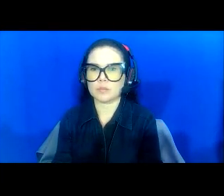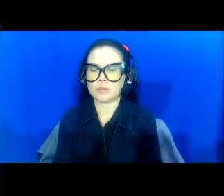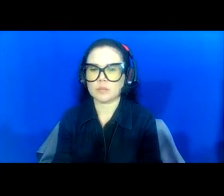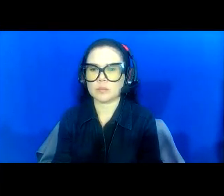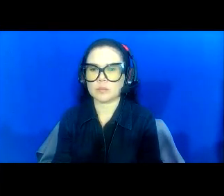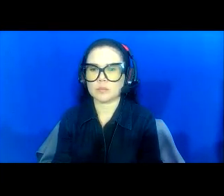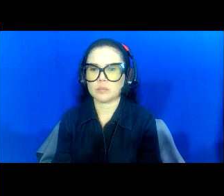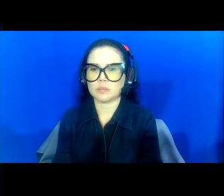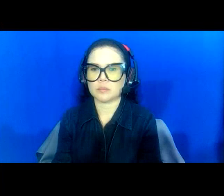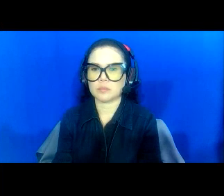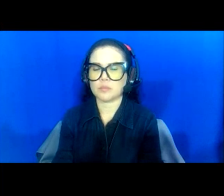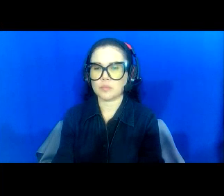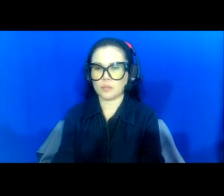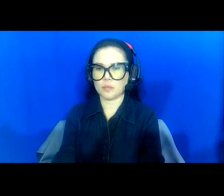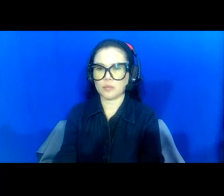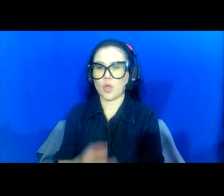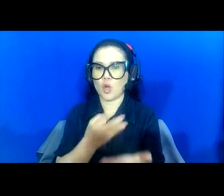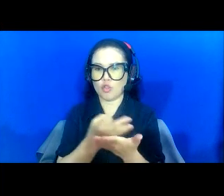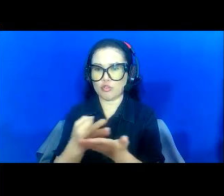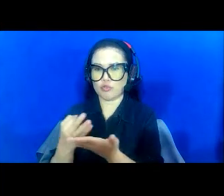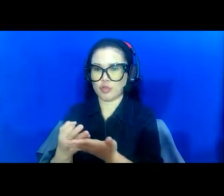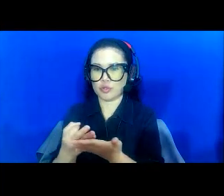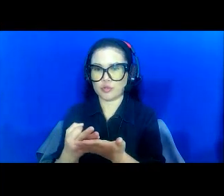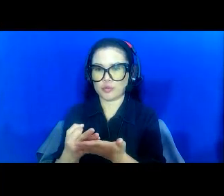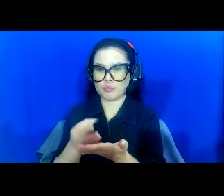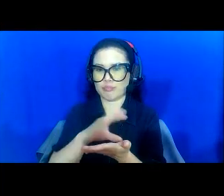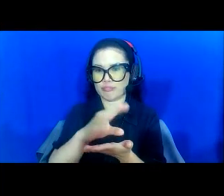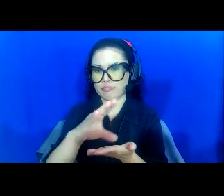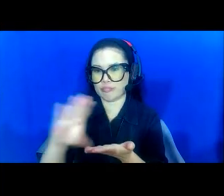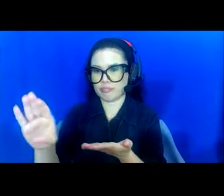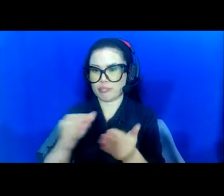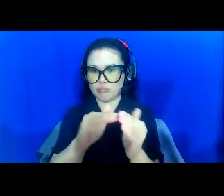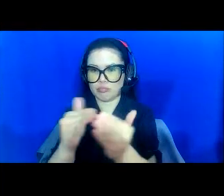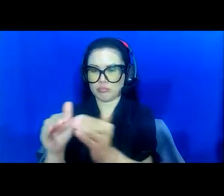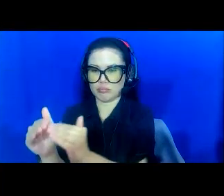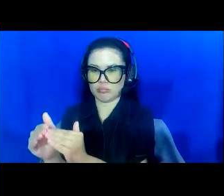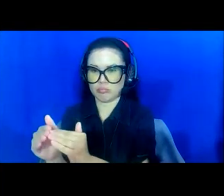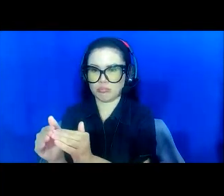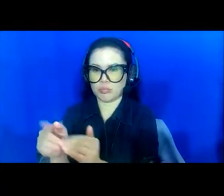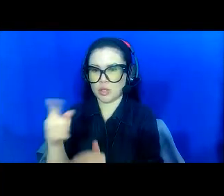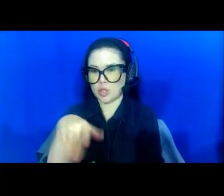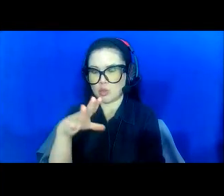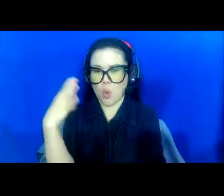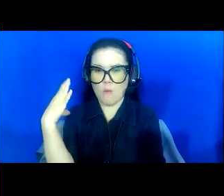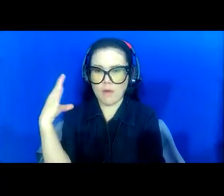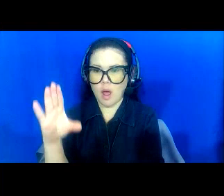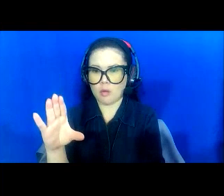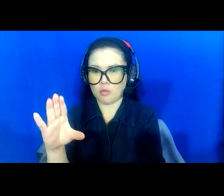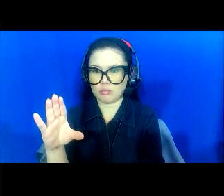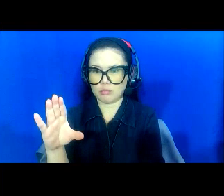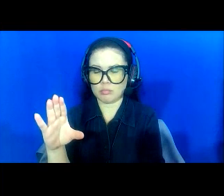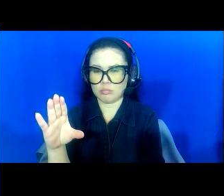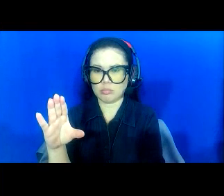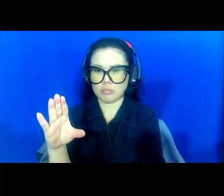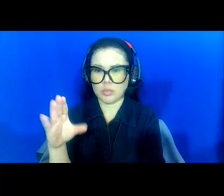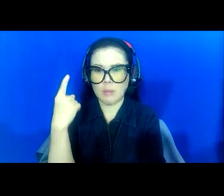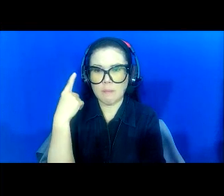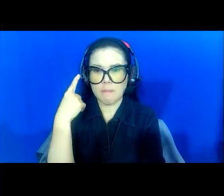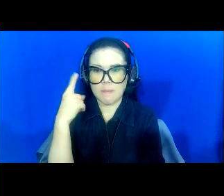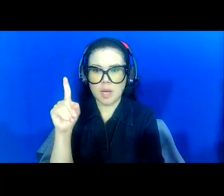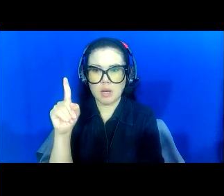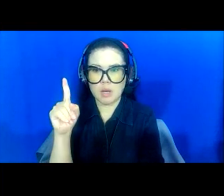Los fondos asignados a los municipios están obligados de alguna forma a cubrirlos, porque